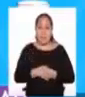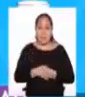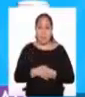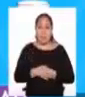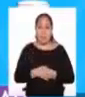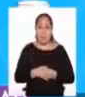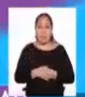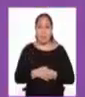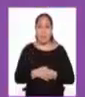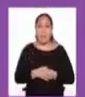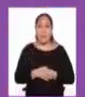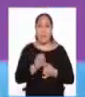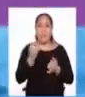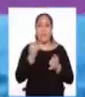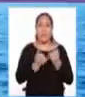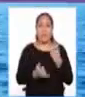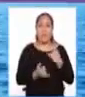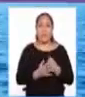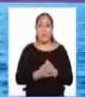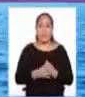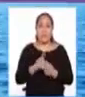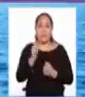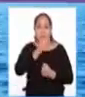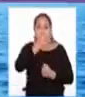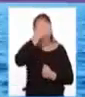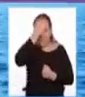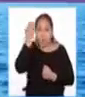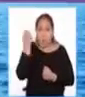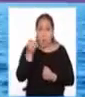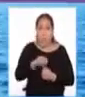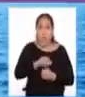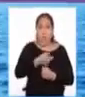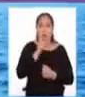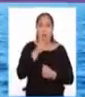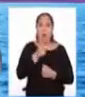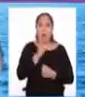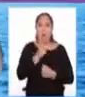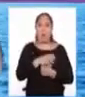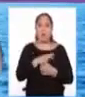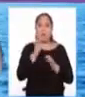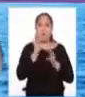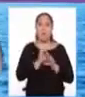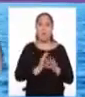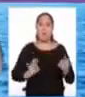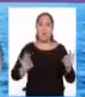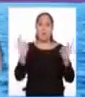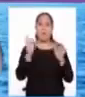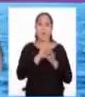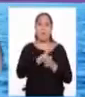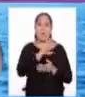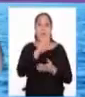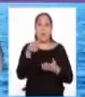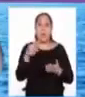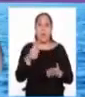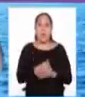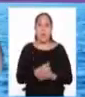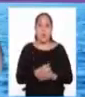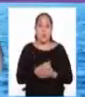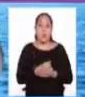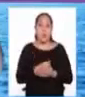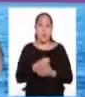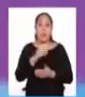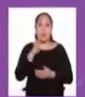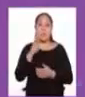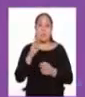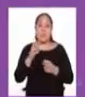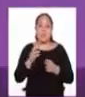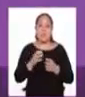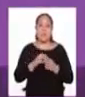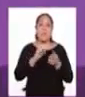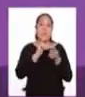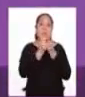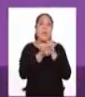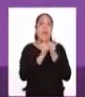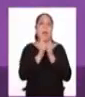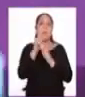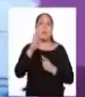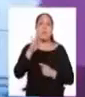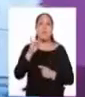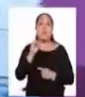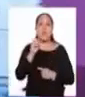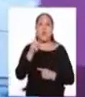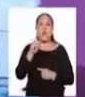sólido. Finalmente, no olvidar que el agua es elemental para todas las reacciones biológicas. Por eso,